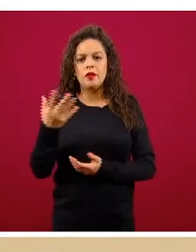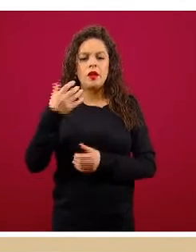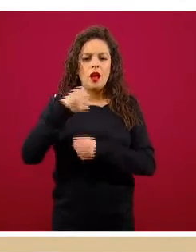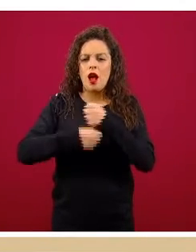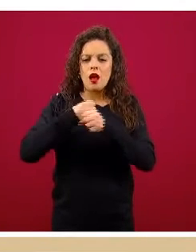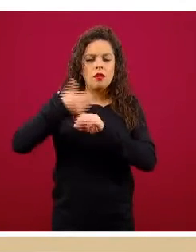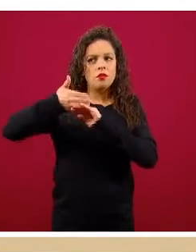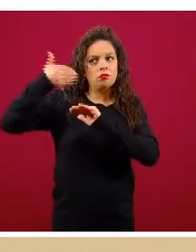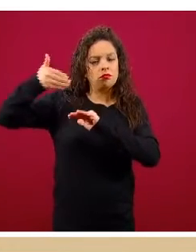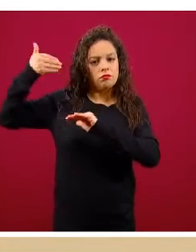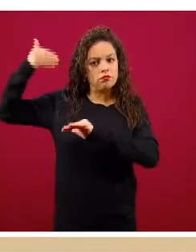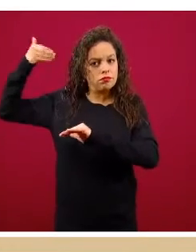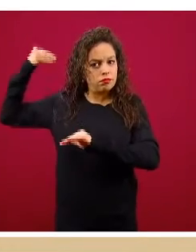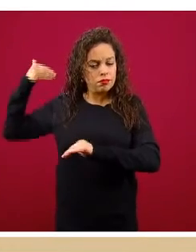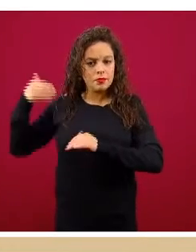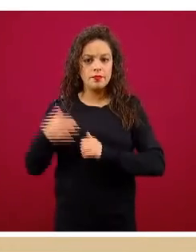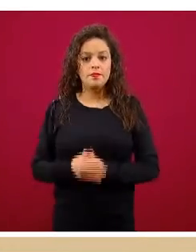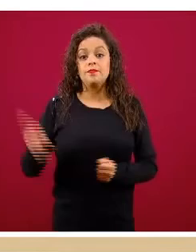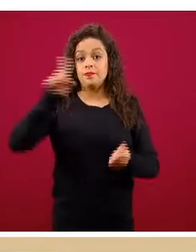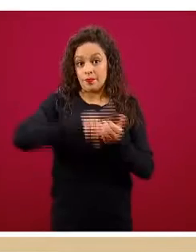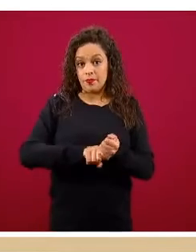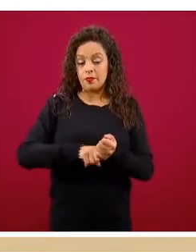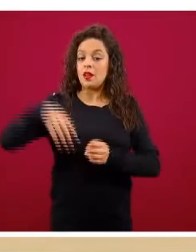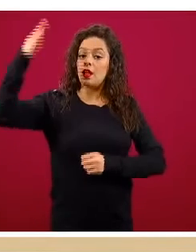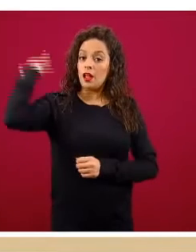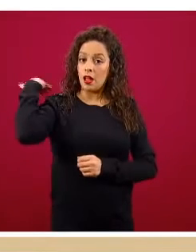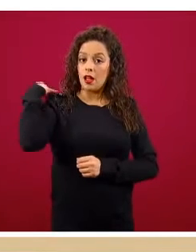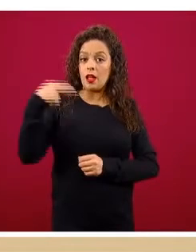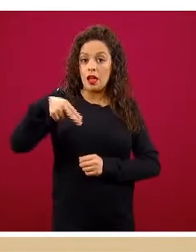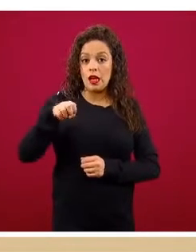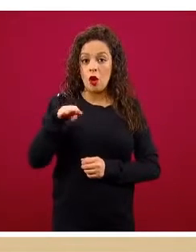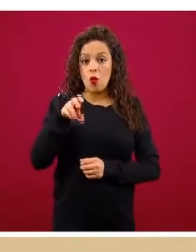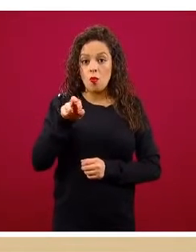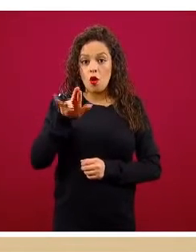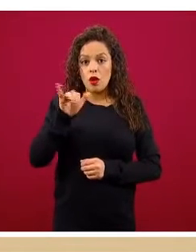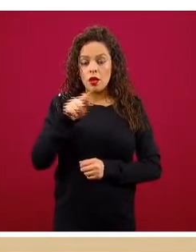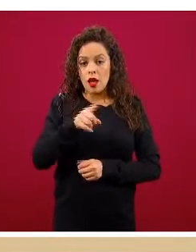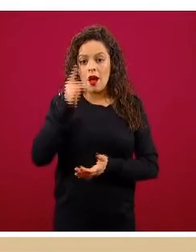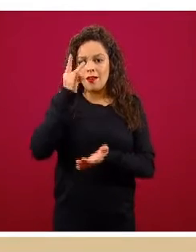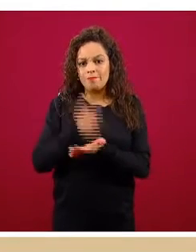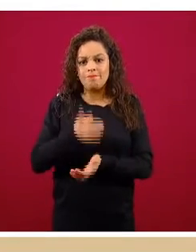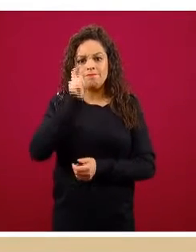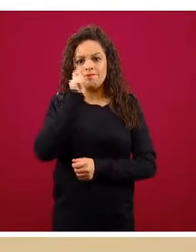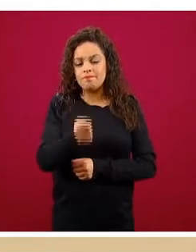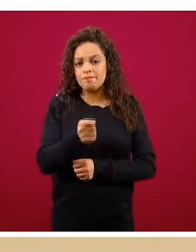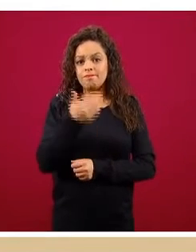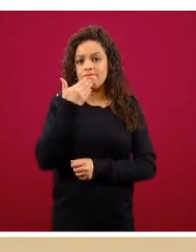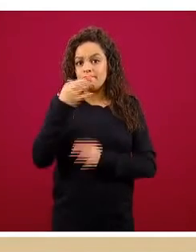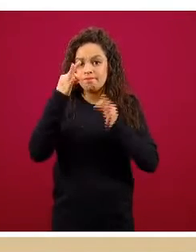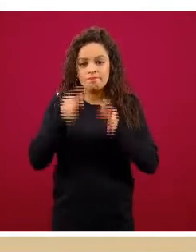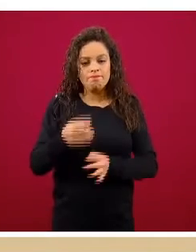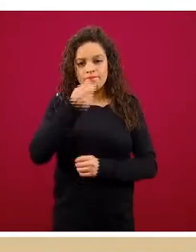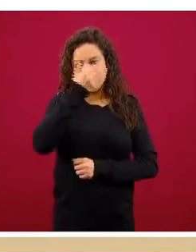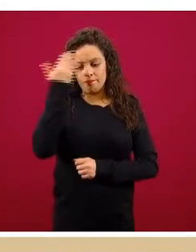anteriores, son neumonías no especificadas y 2 a 4% son neumonías de